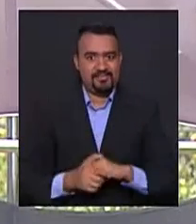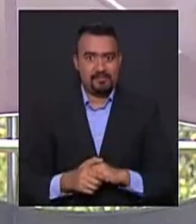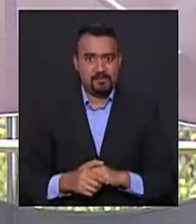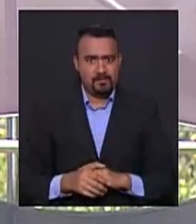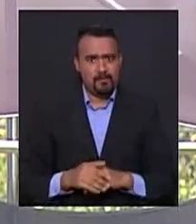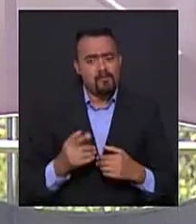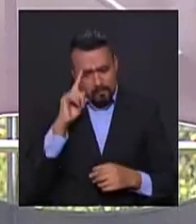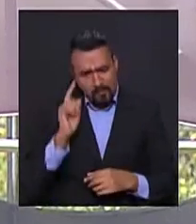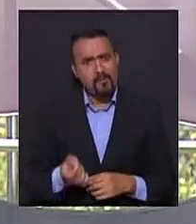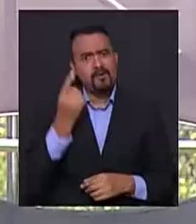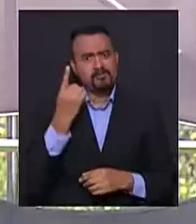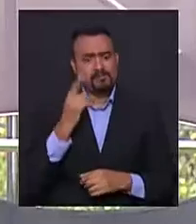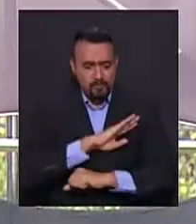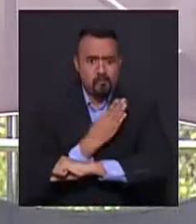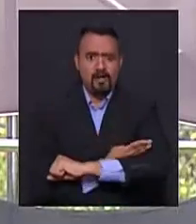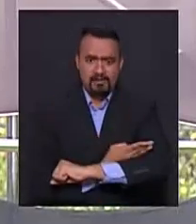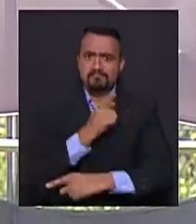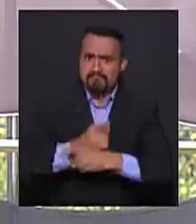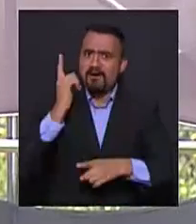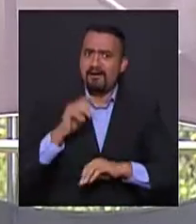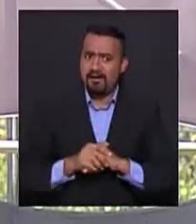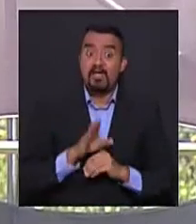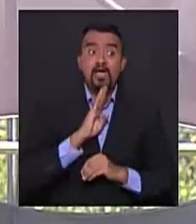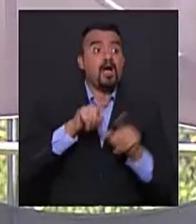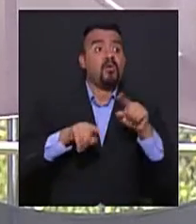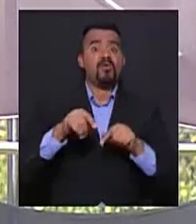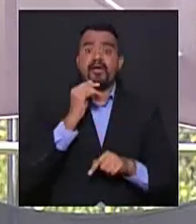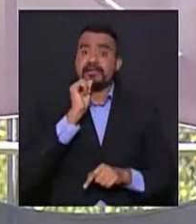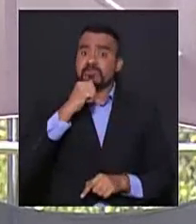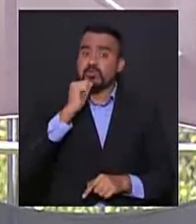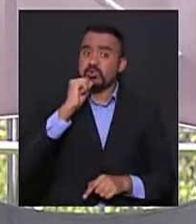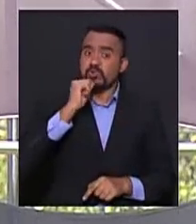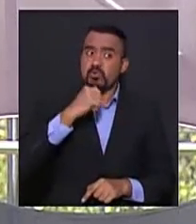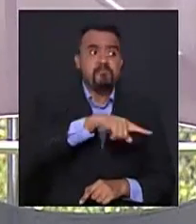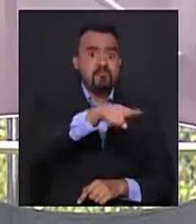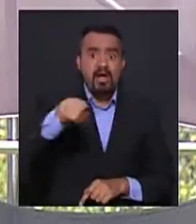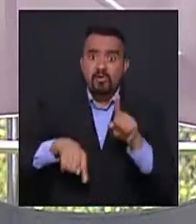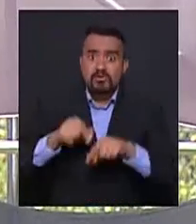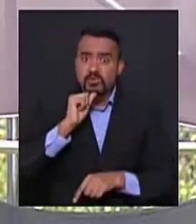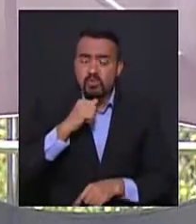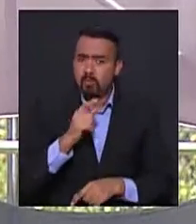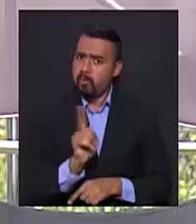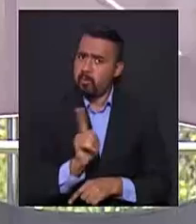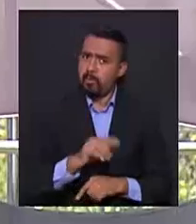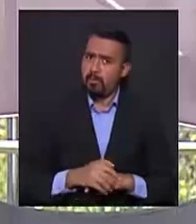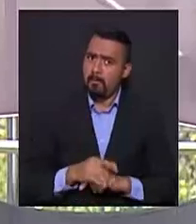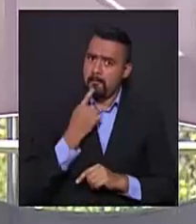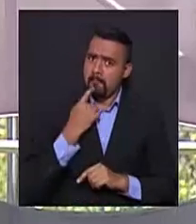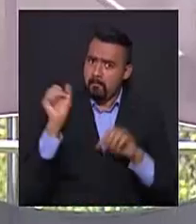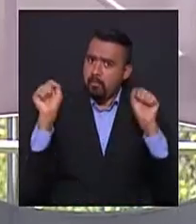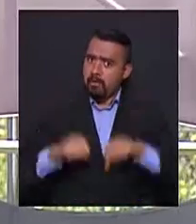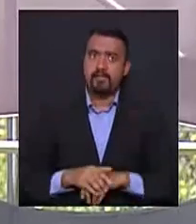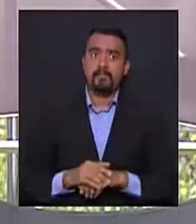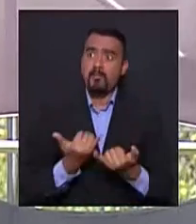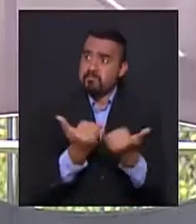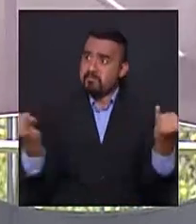grande que nuestro dolor, porque no queremos que otros sufran lo que nosotros ya sufrimos. No podemos darnos